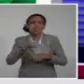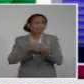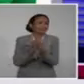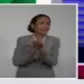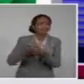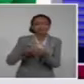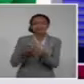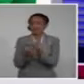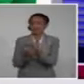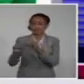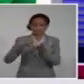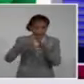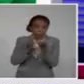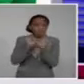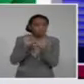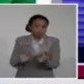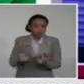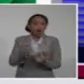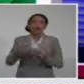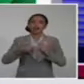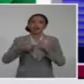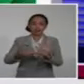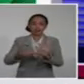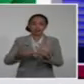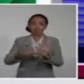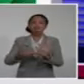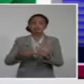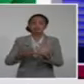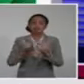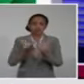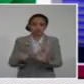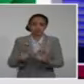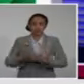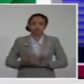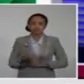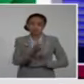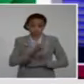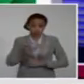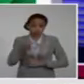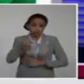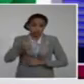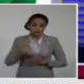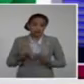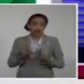tenemos que informar hoy 9 personas que han fallecido en nuestro país con COVID-19.